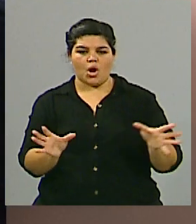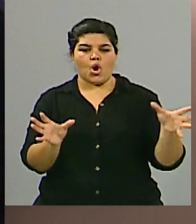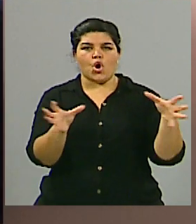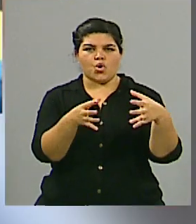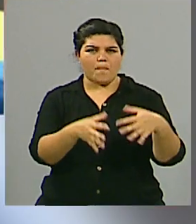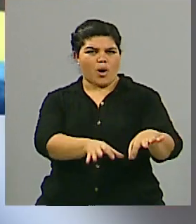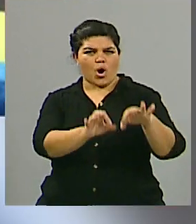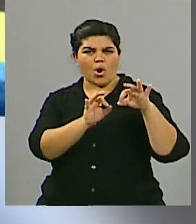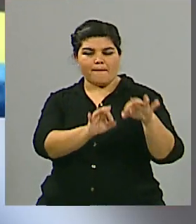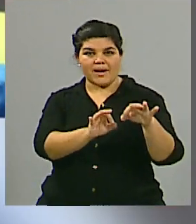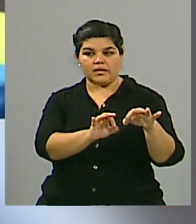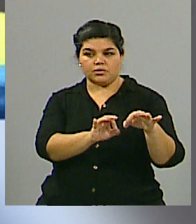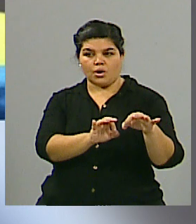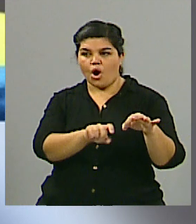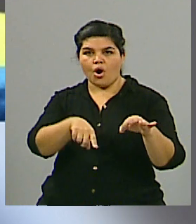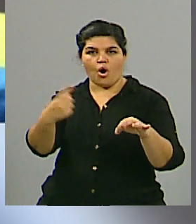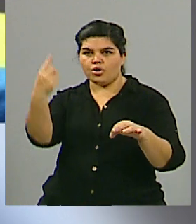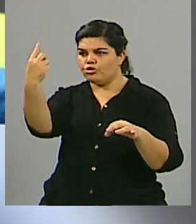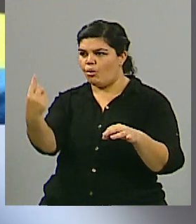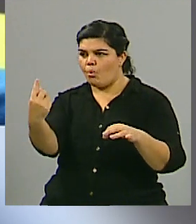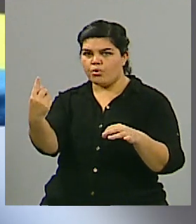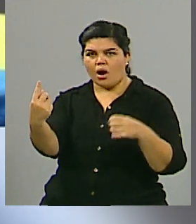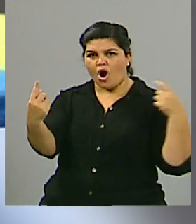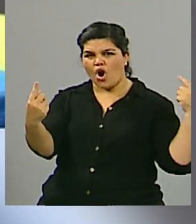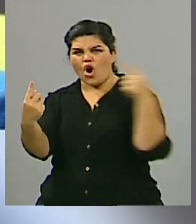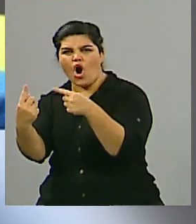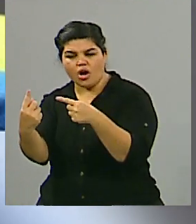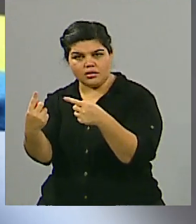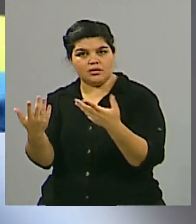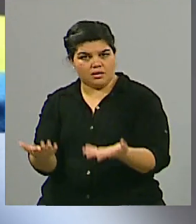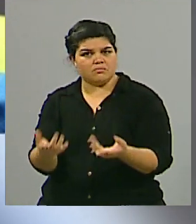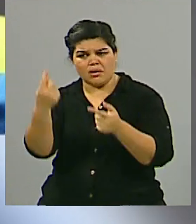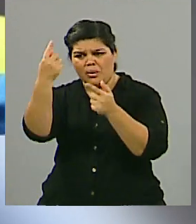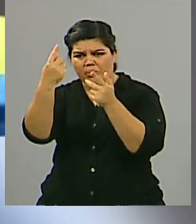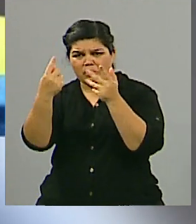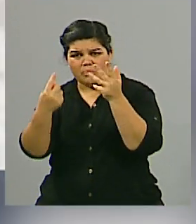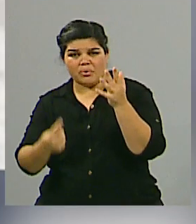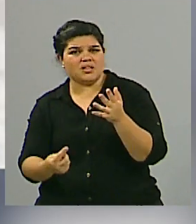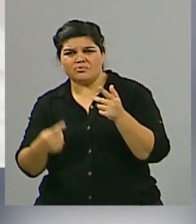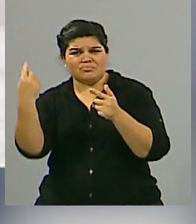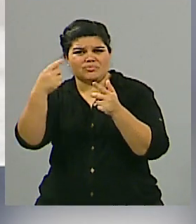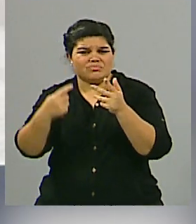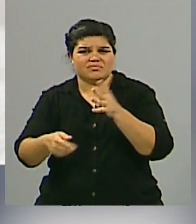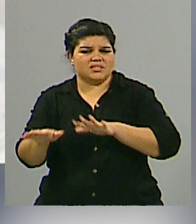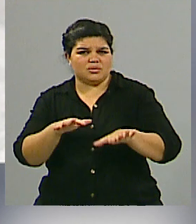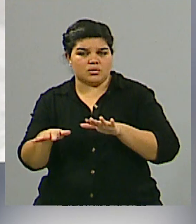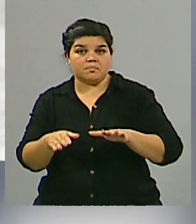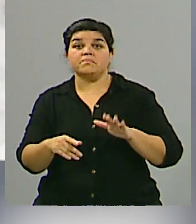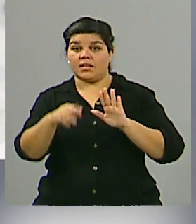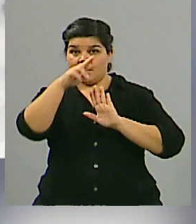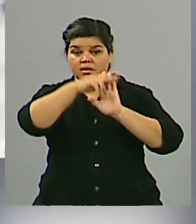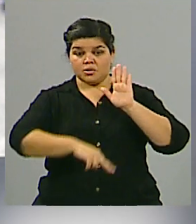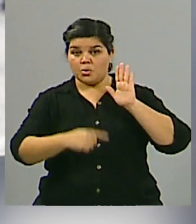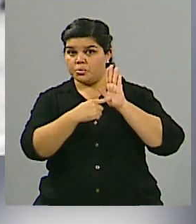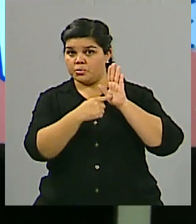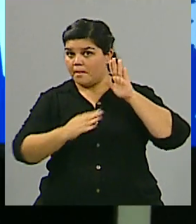estudiantes, puntualmente con uno de ellos, es decir, múltiples situaciones, pero bueno, este protocolo, esta resolución madre, que